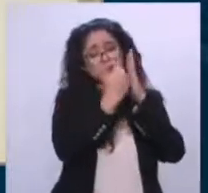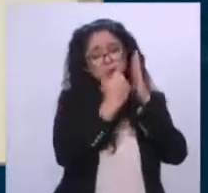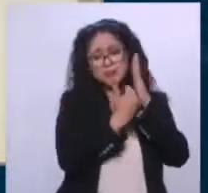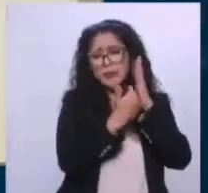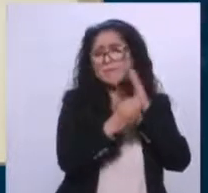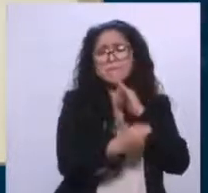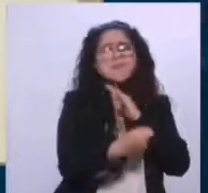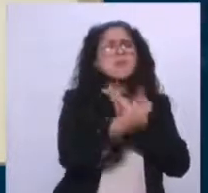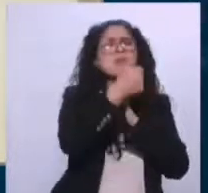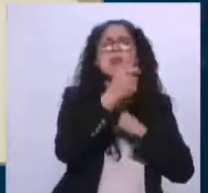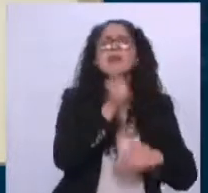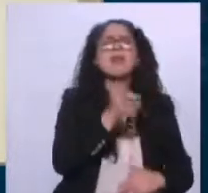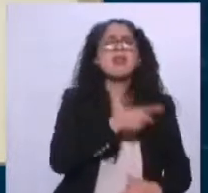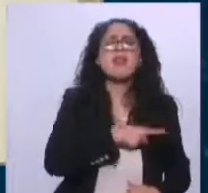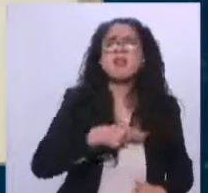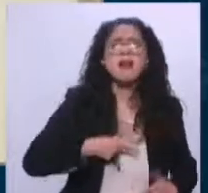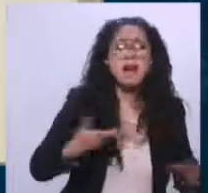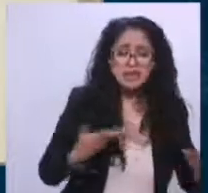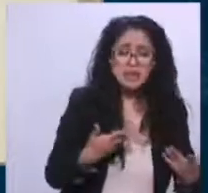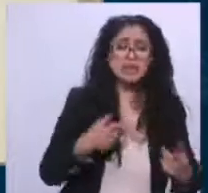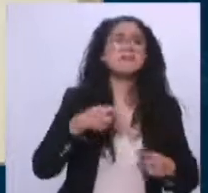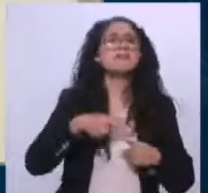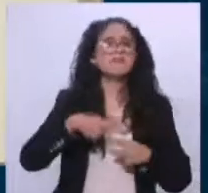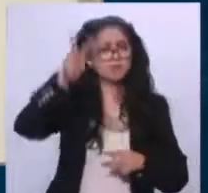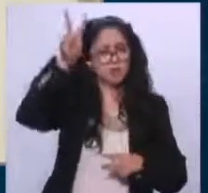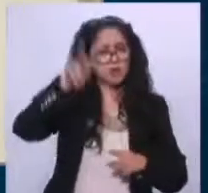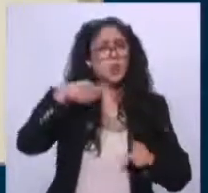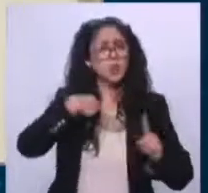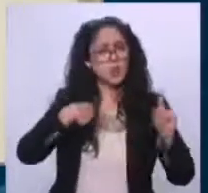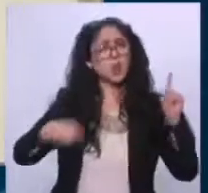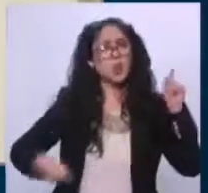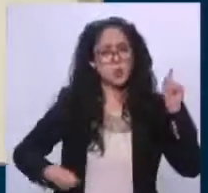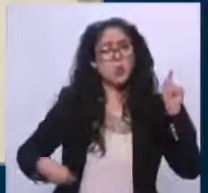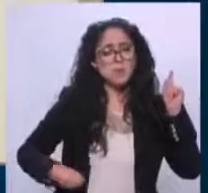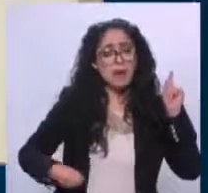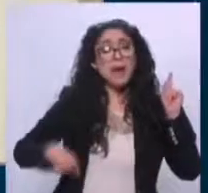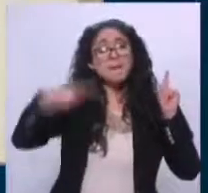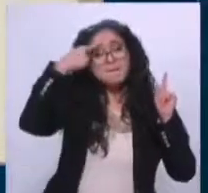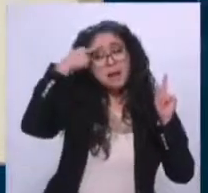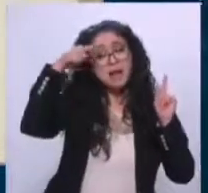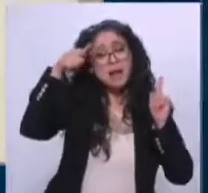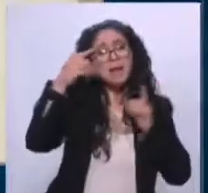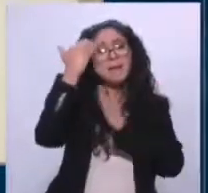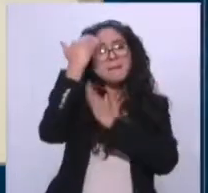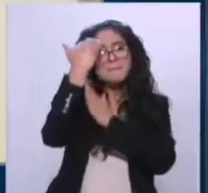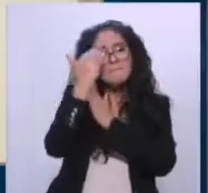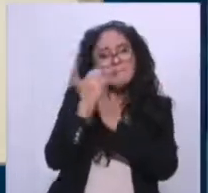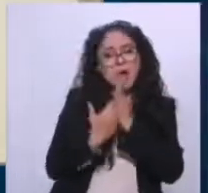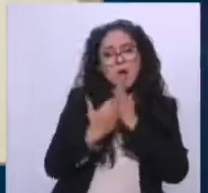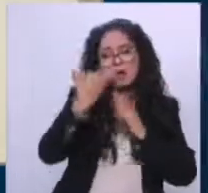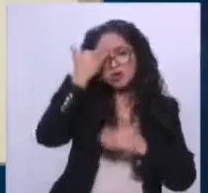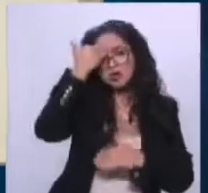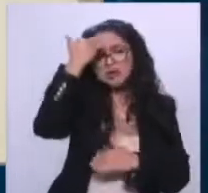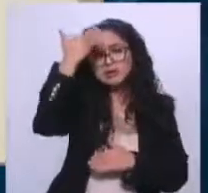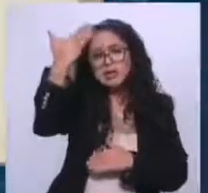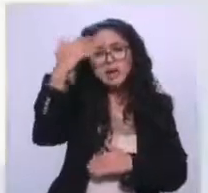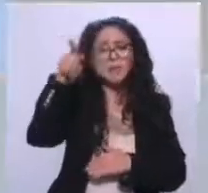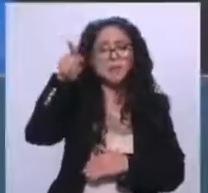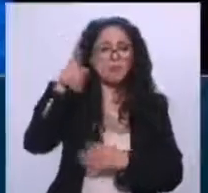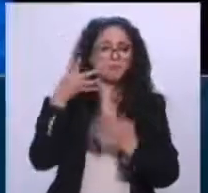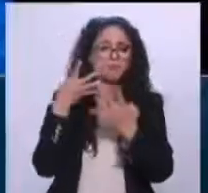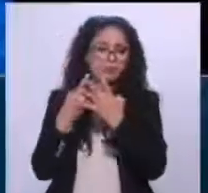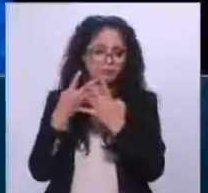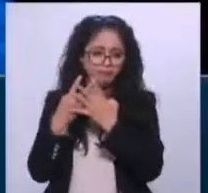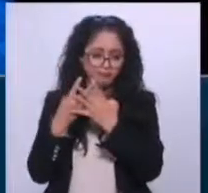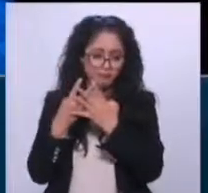requisito es que ella prácticamente se declare culpable y podría tener un beneficio de reducción de pena hasta de una tercera parte. Que se declare, y es por